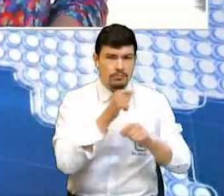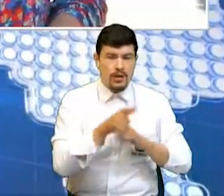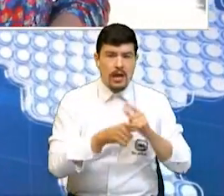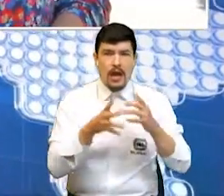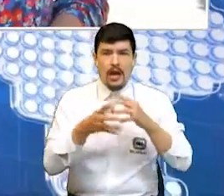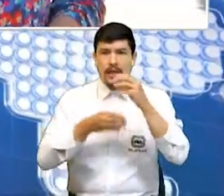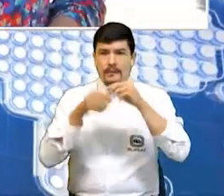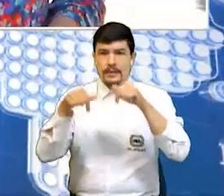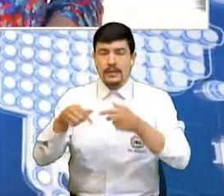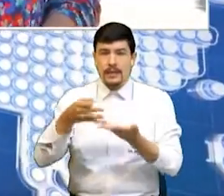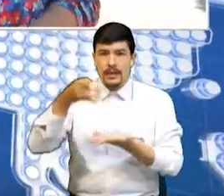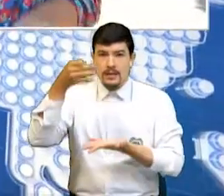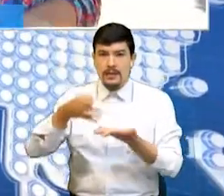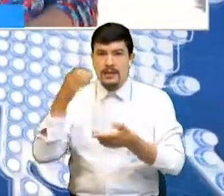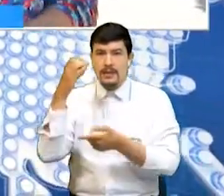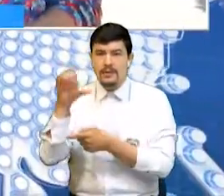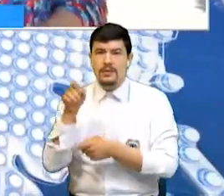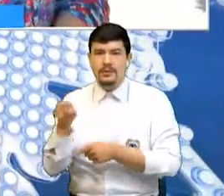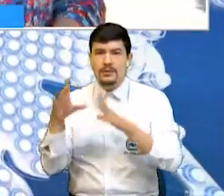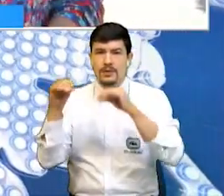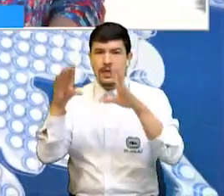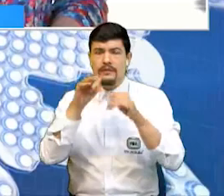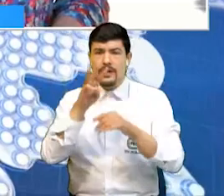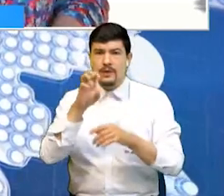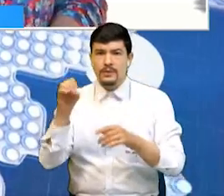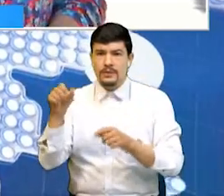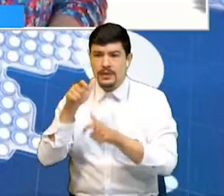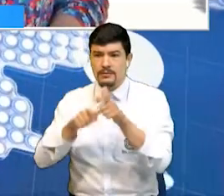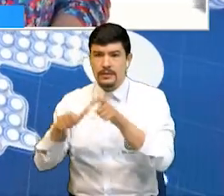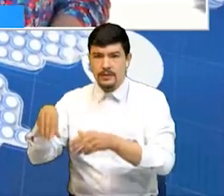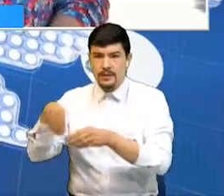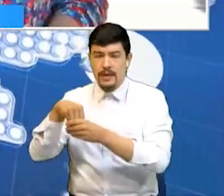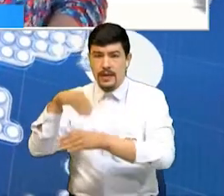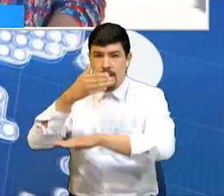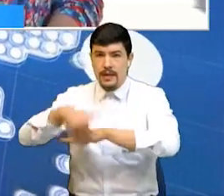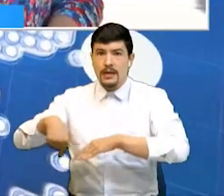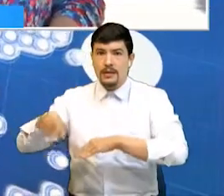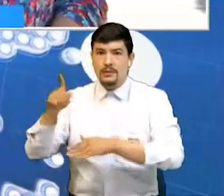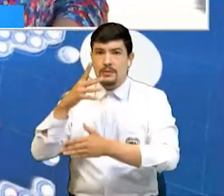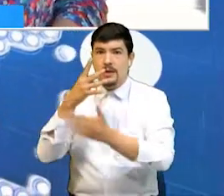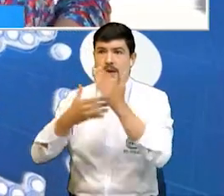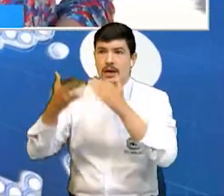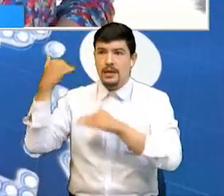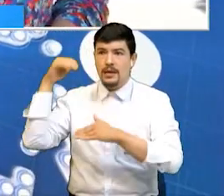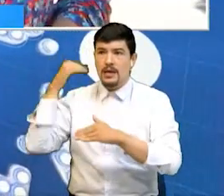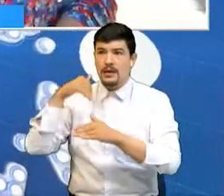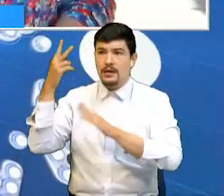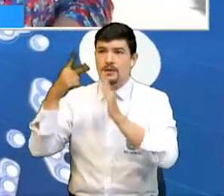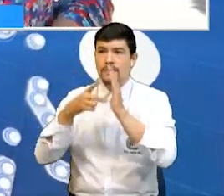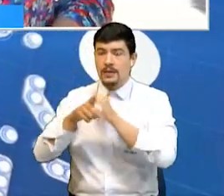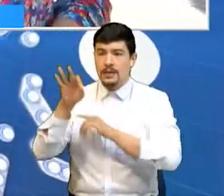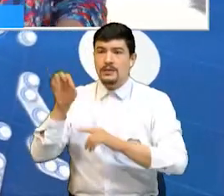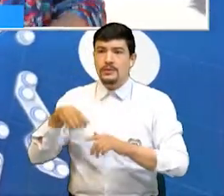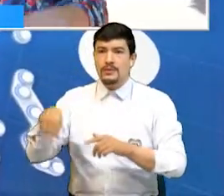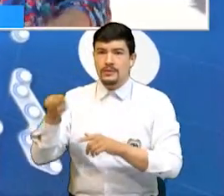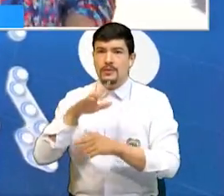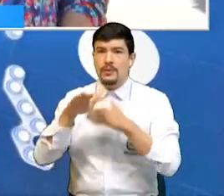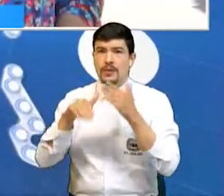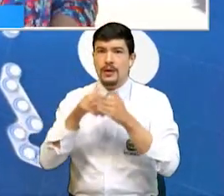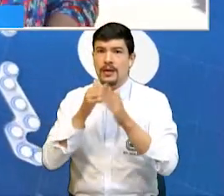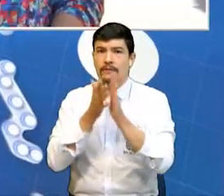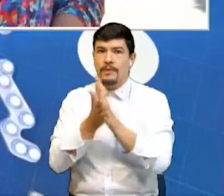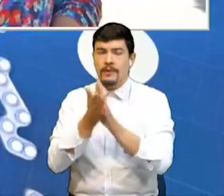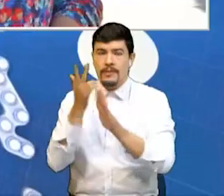en la capital se habla de que es un cerca de 800 habitantes de calle según el último censo registrado en el 2018 esta sola información para el momento